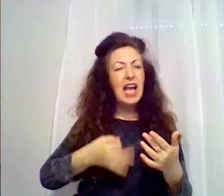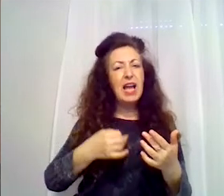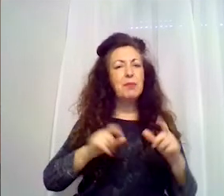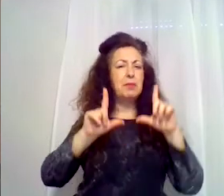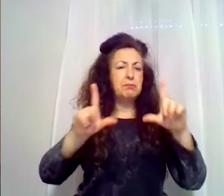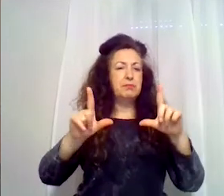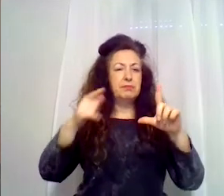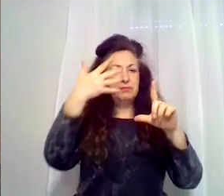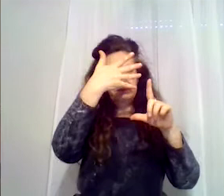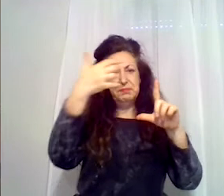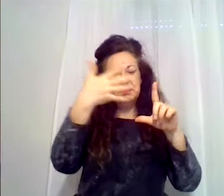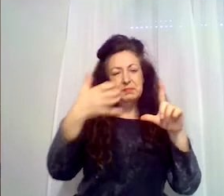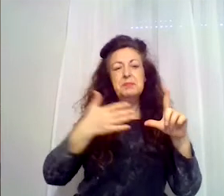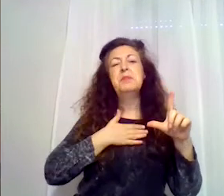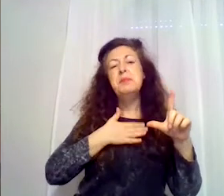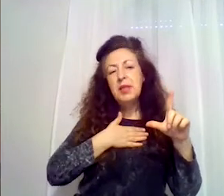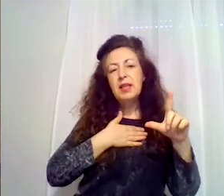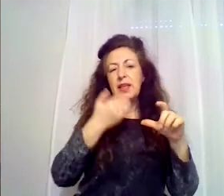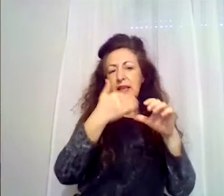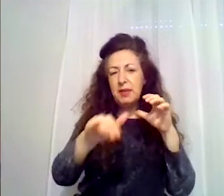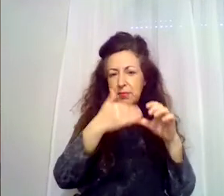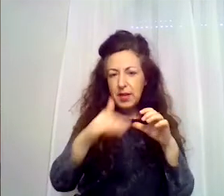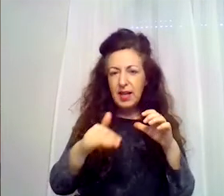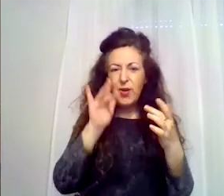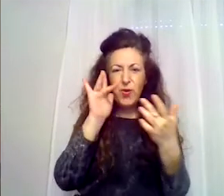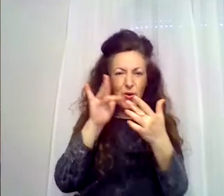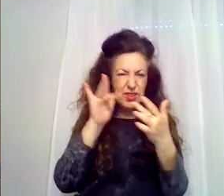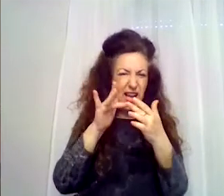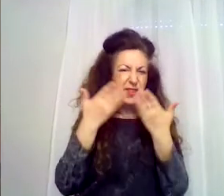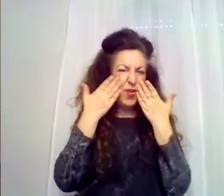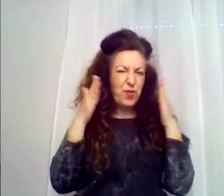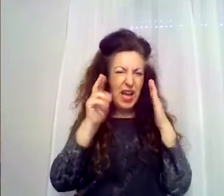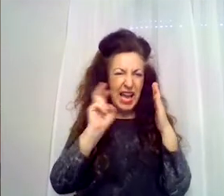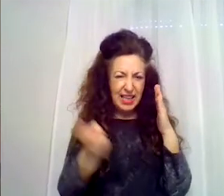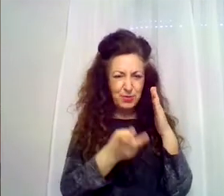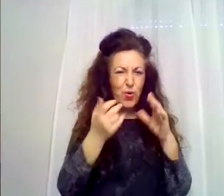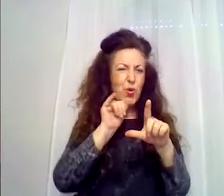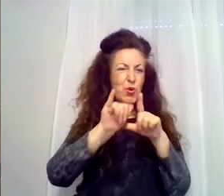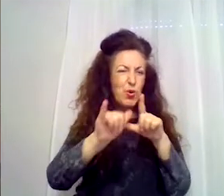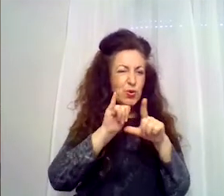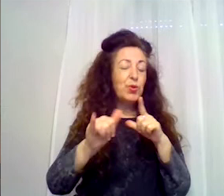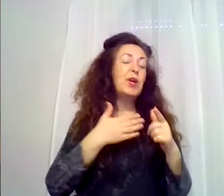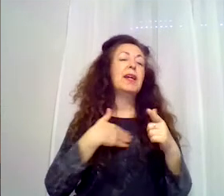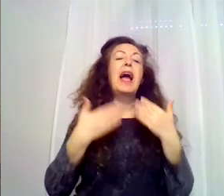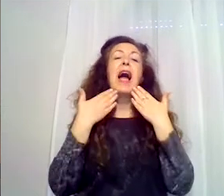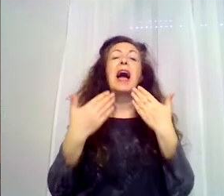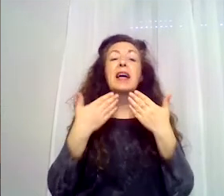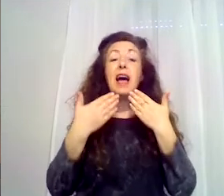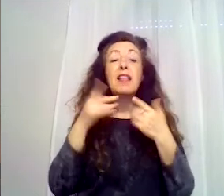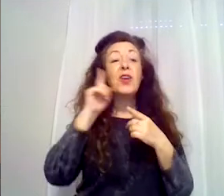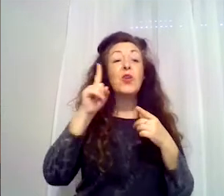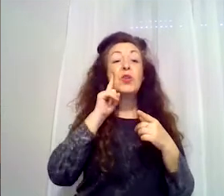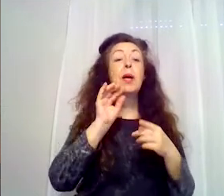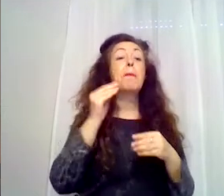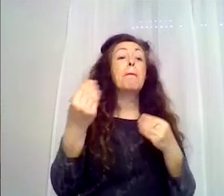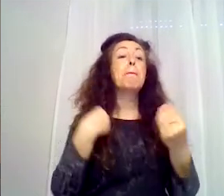los asesores científicos que hay alrededor del trabajo que ahí se realiza, ya nos está haciendo ver